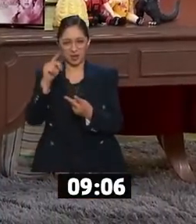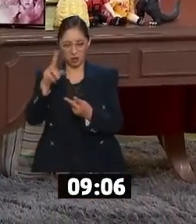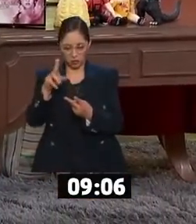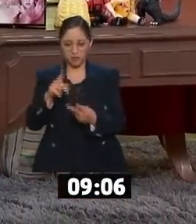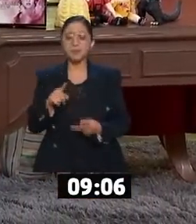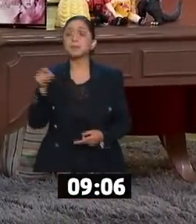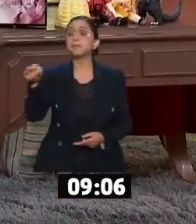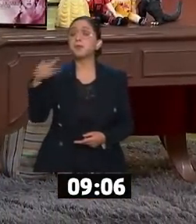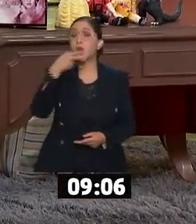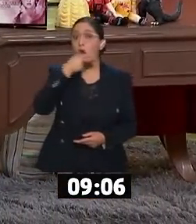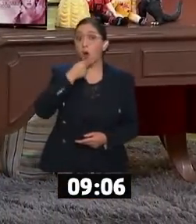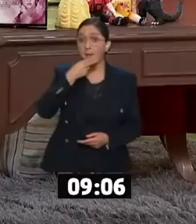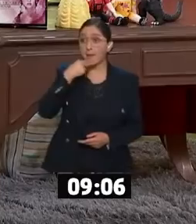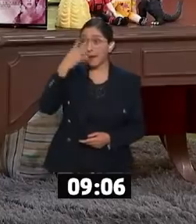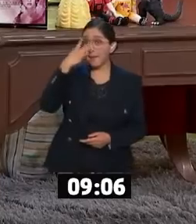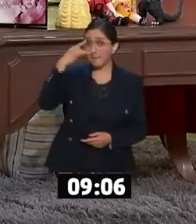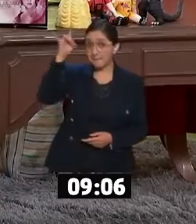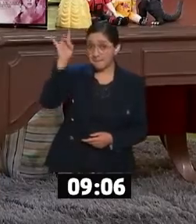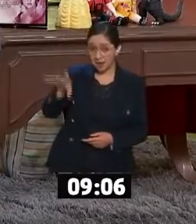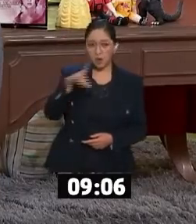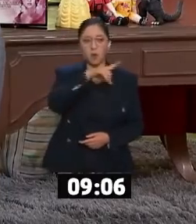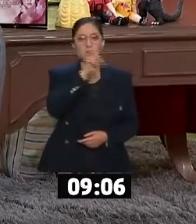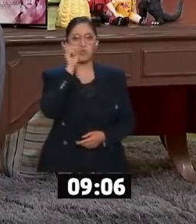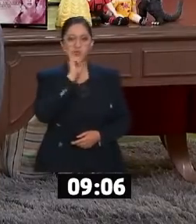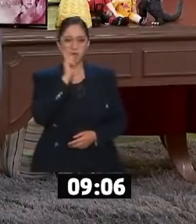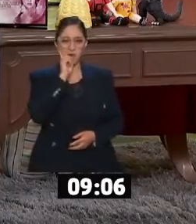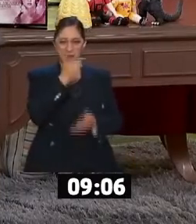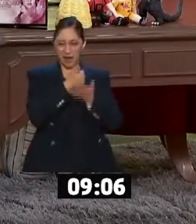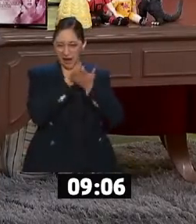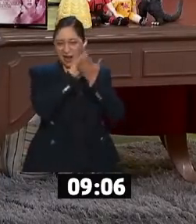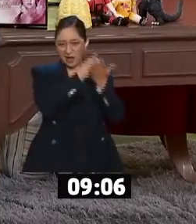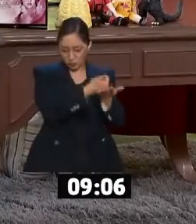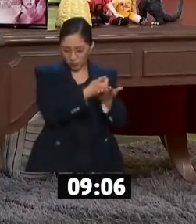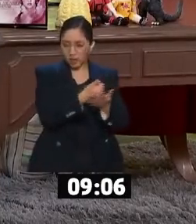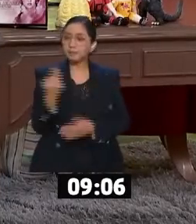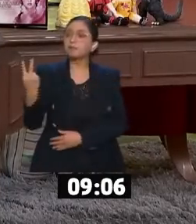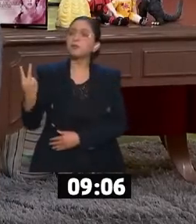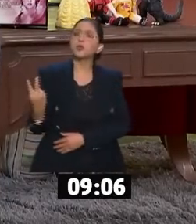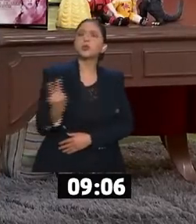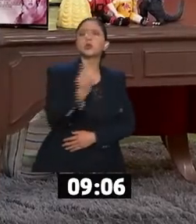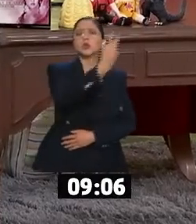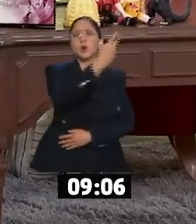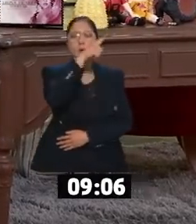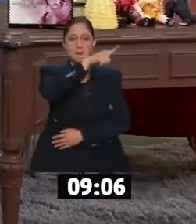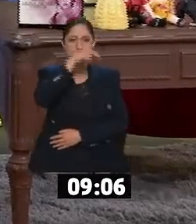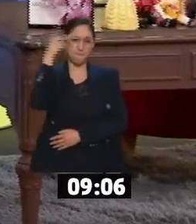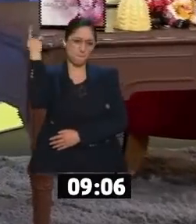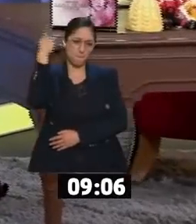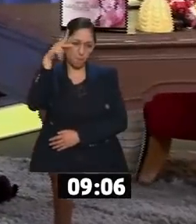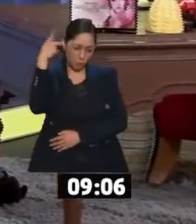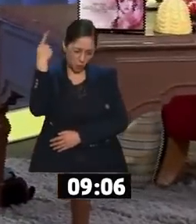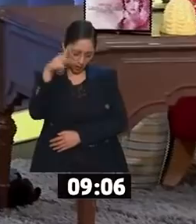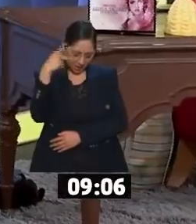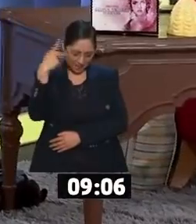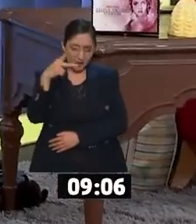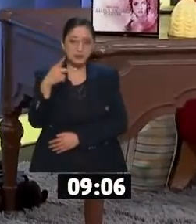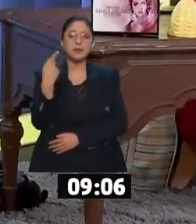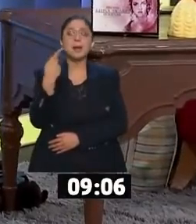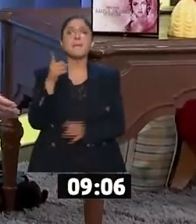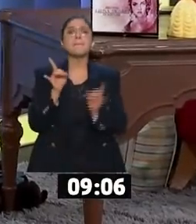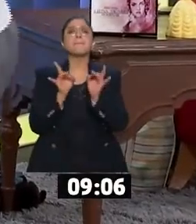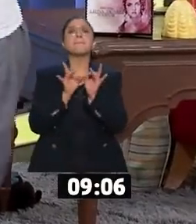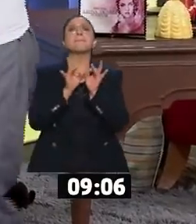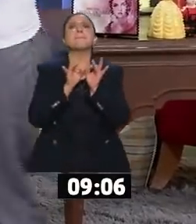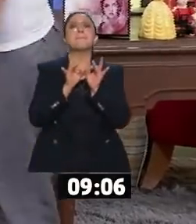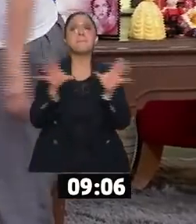ella es su ayudante, señora. Sí, sí. Y entonces van a Puebla, va ella aparte, él queda de alcanzarla en Puebla y en el camino se le